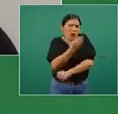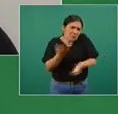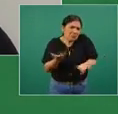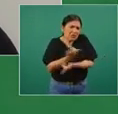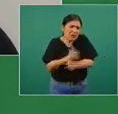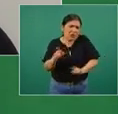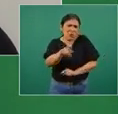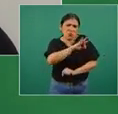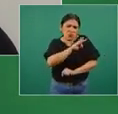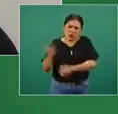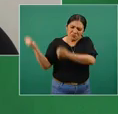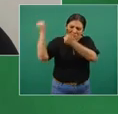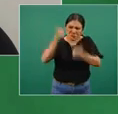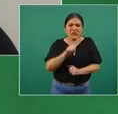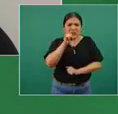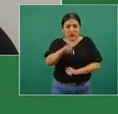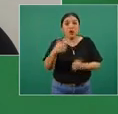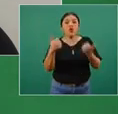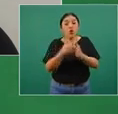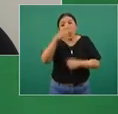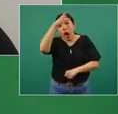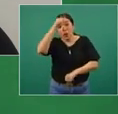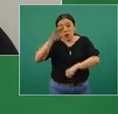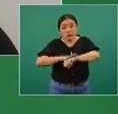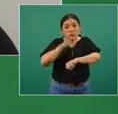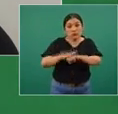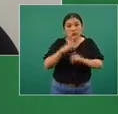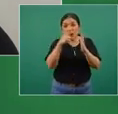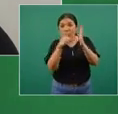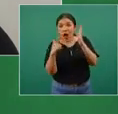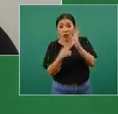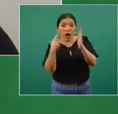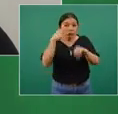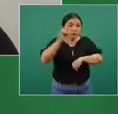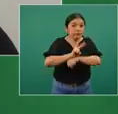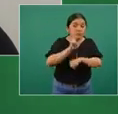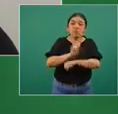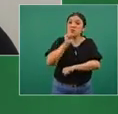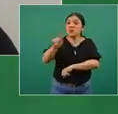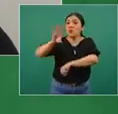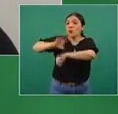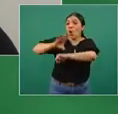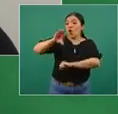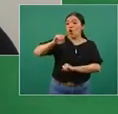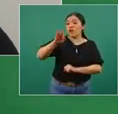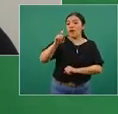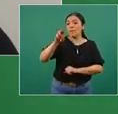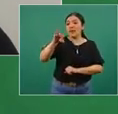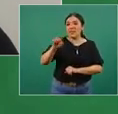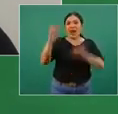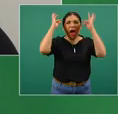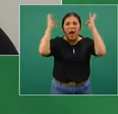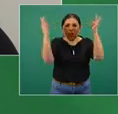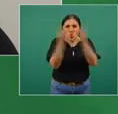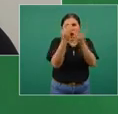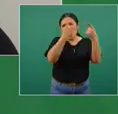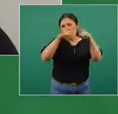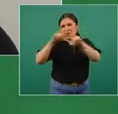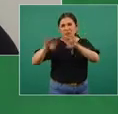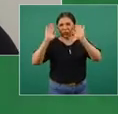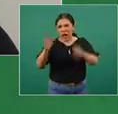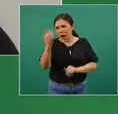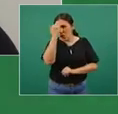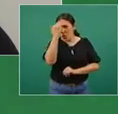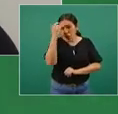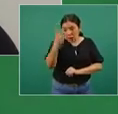y introducirla al país, obviamente cumpliendo con todas las regulaciones que la COFEPRIS y los sistemas aduanales tienen muy bien